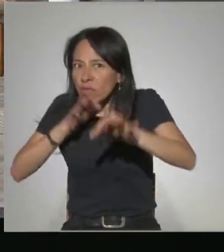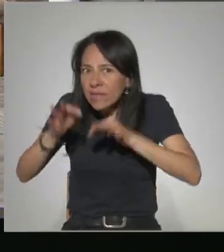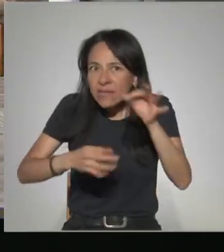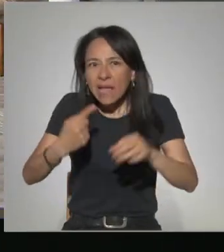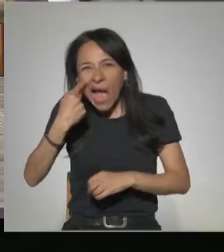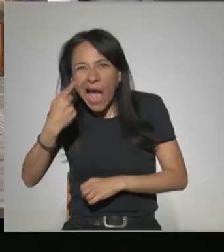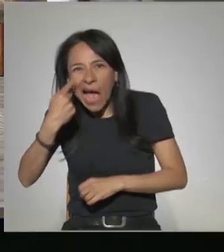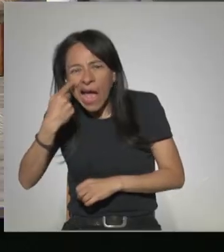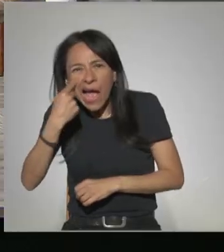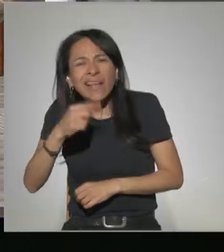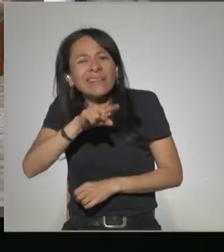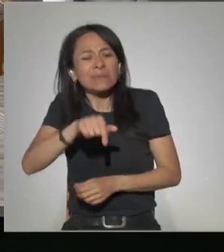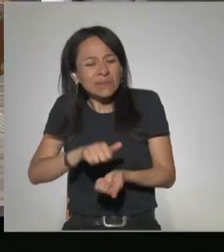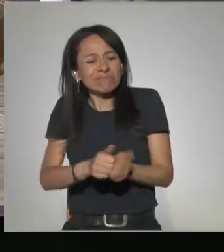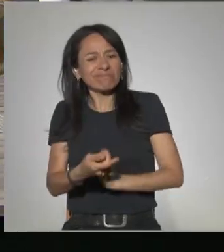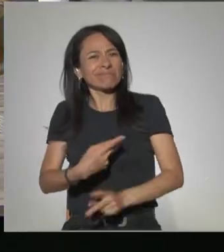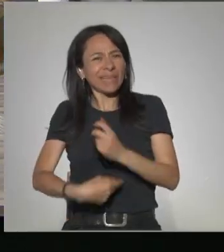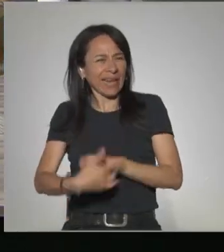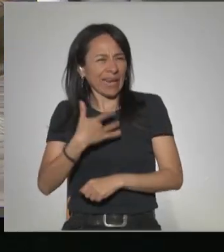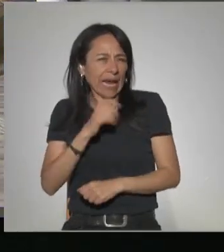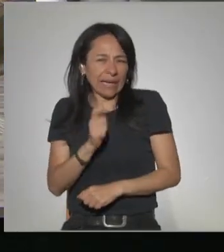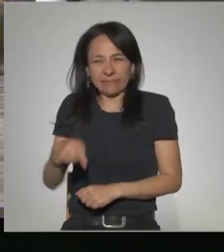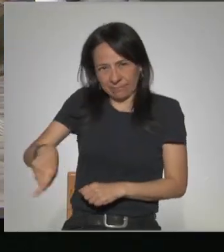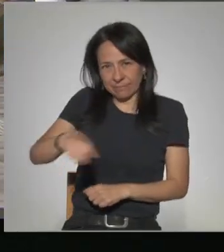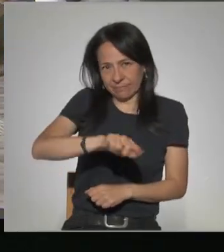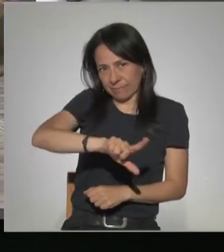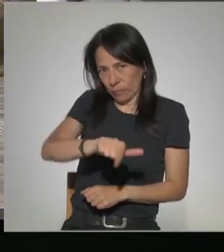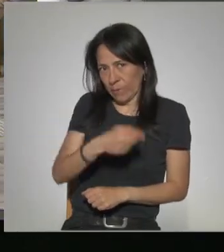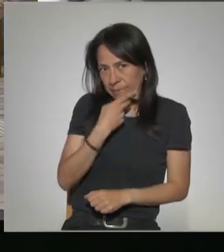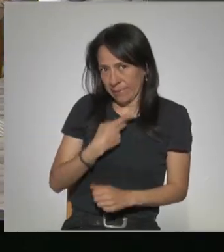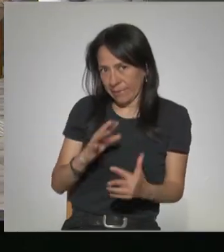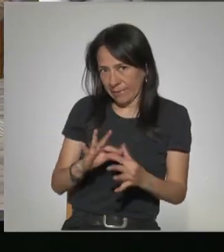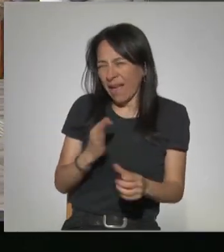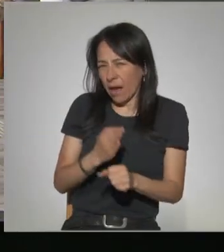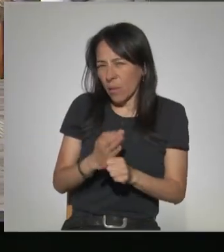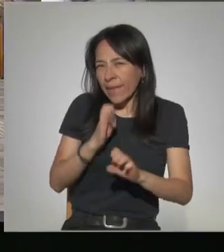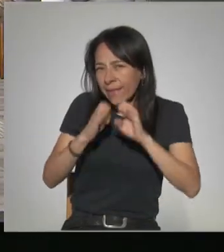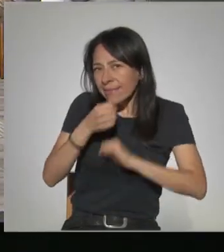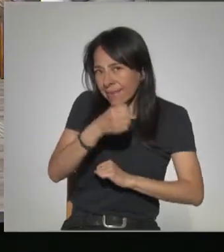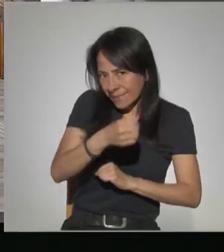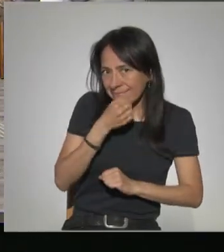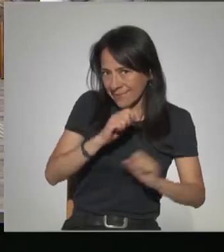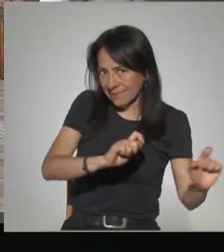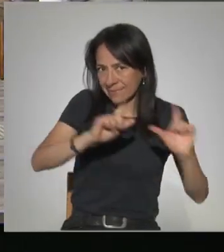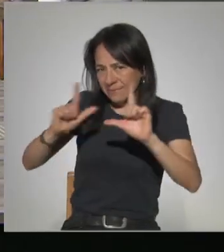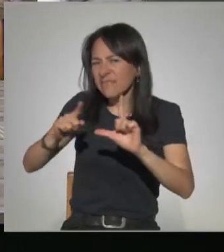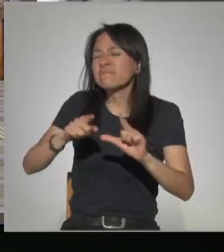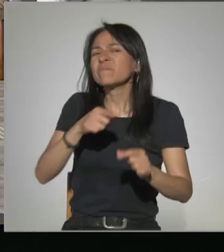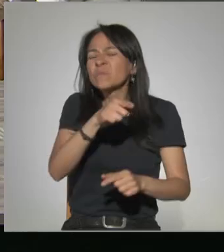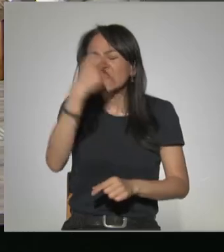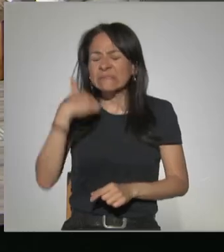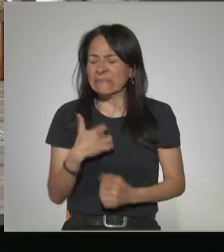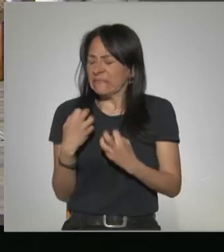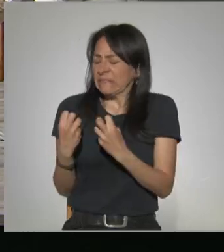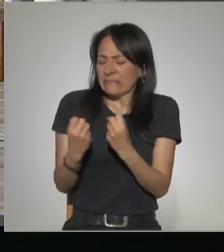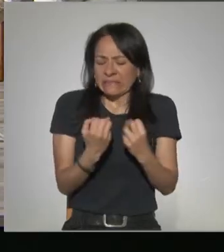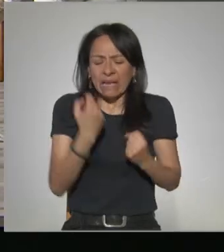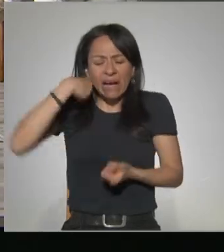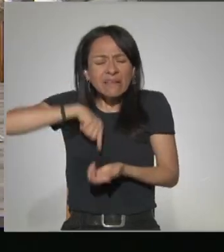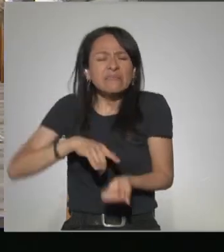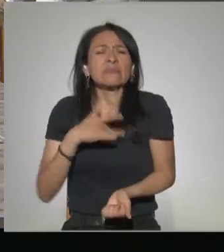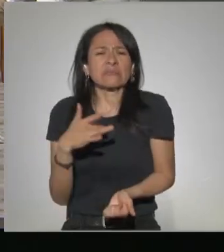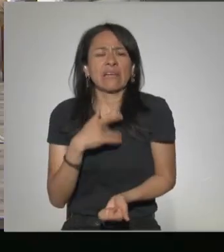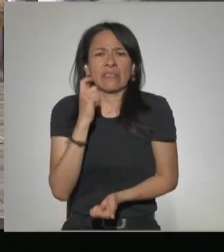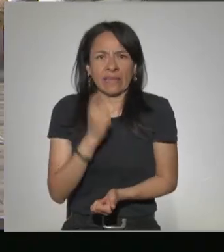platican, pero me gustaría que me acompañaran a ver esta entrevista. ¿Cómo te sientes cuando estás estresado? Entrevistamos a